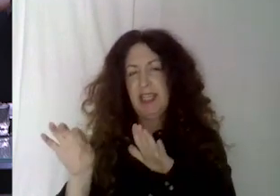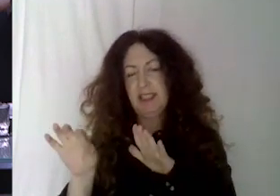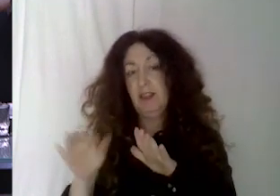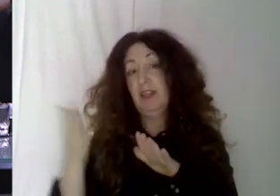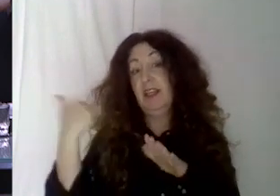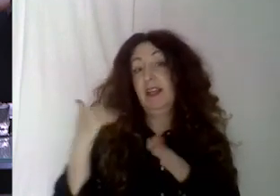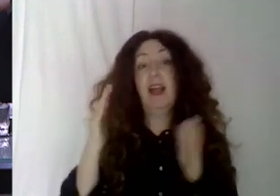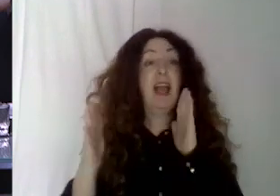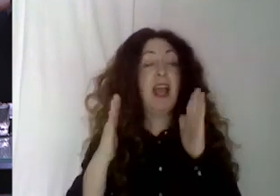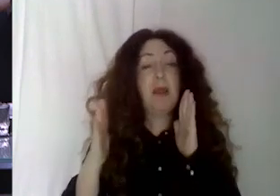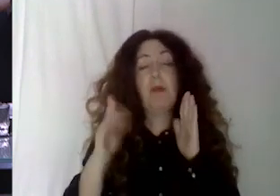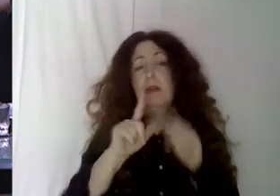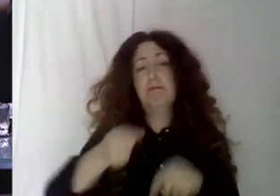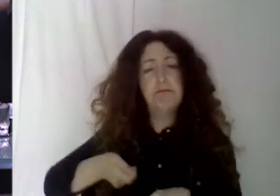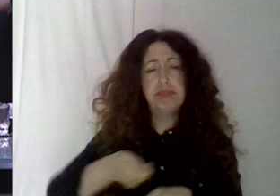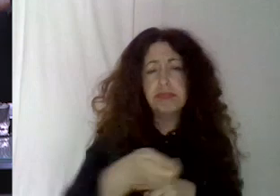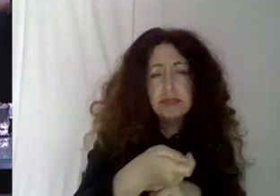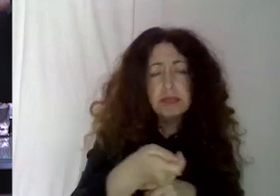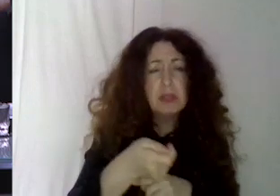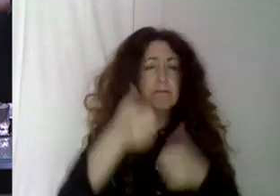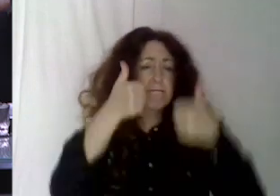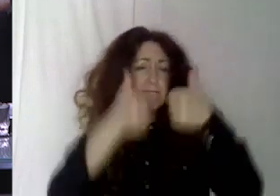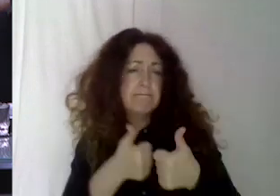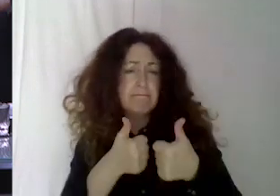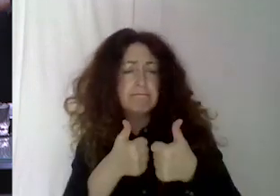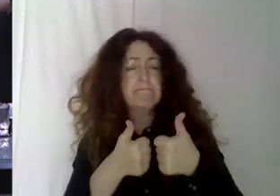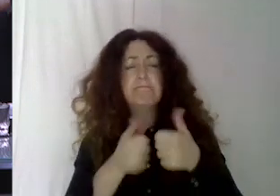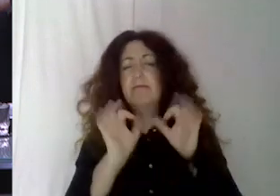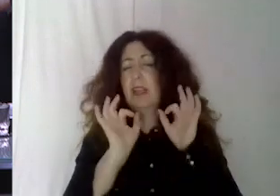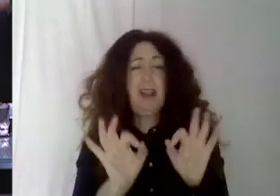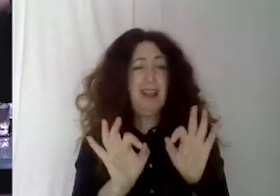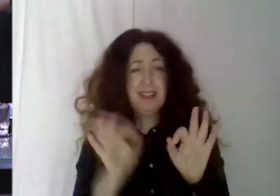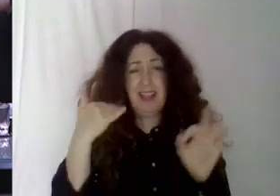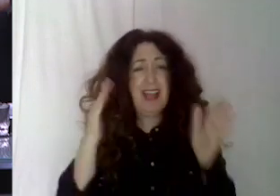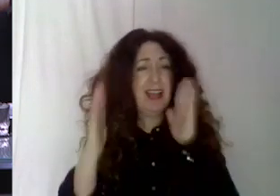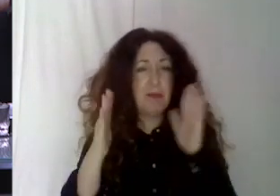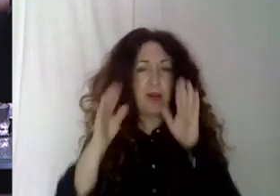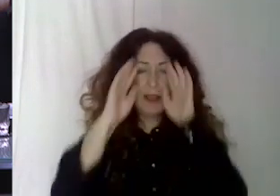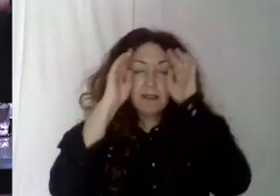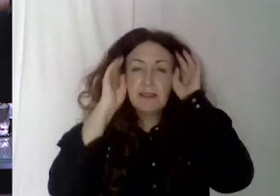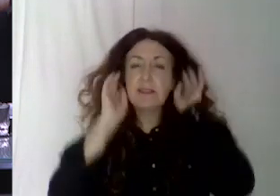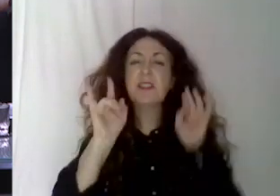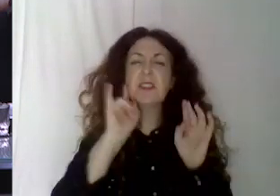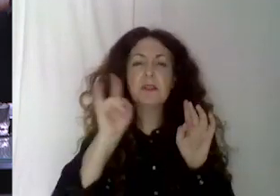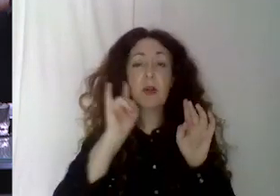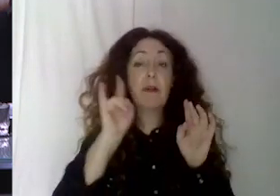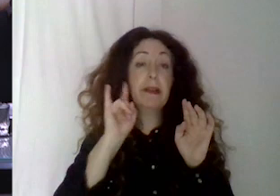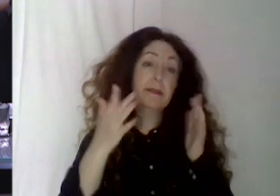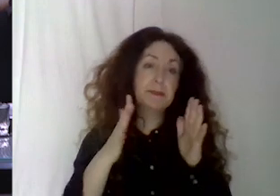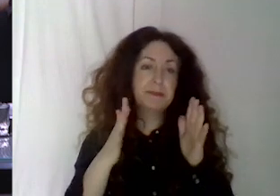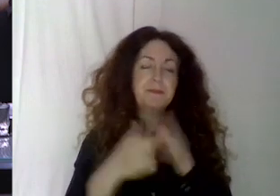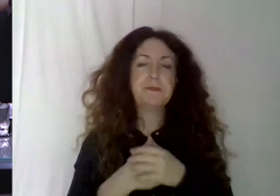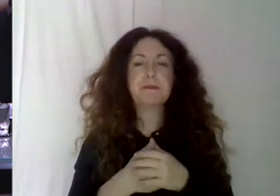con cuchillos o con espadas. Yo creo que se me ha ido, ¿no? ¿Sí? Sí.